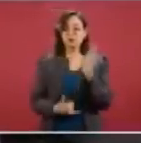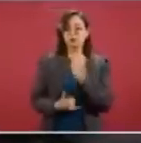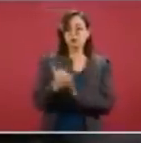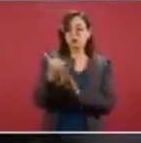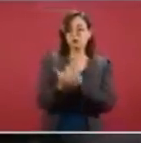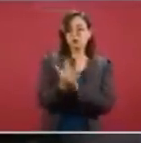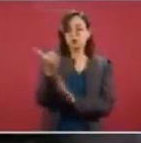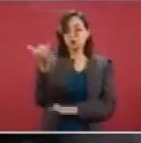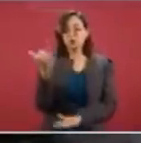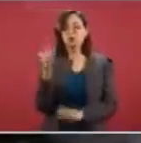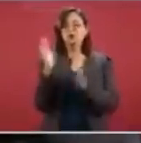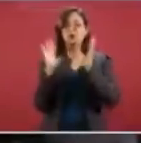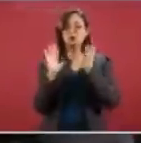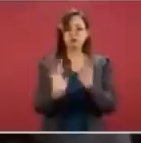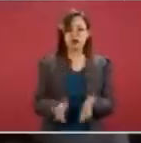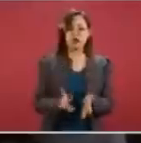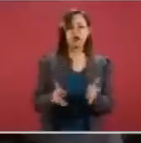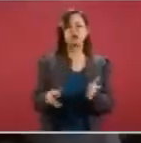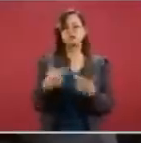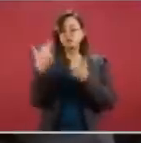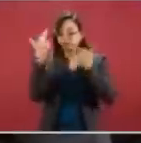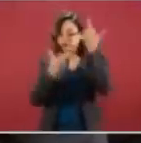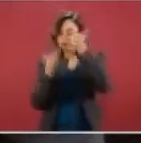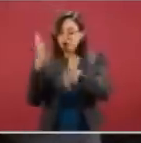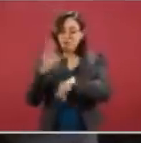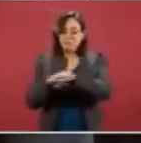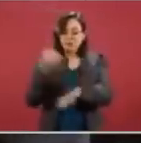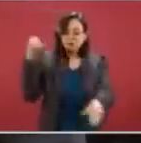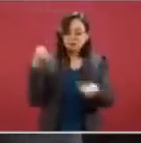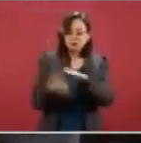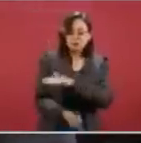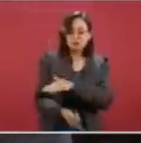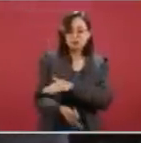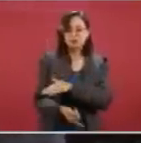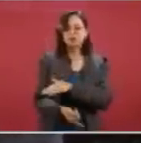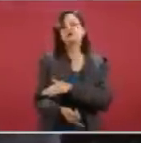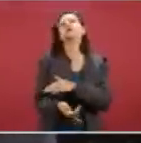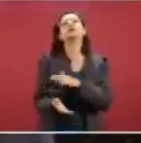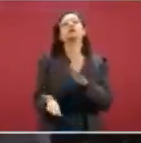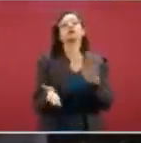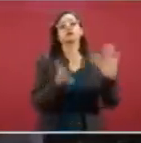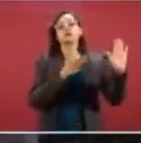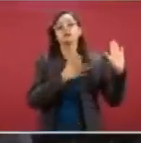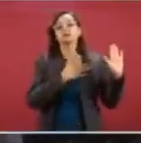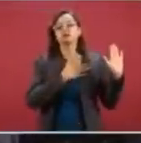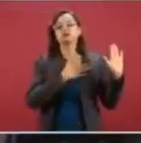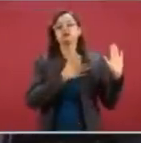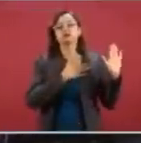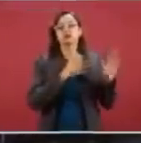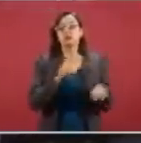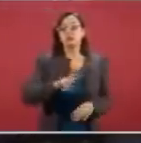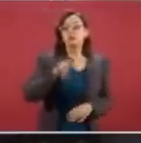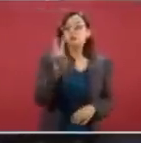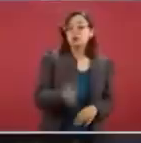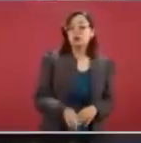hemos revisado con detalle. Este es un compromiso,